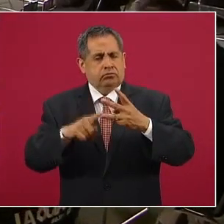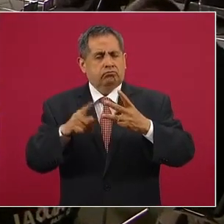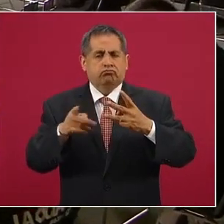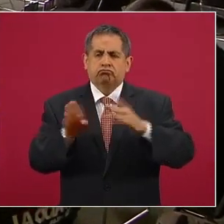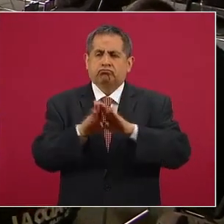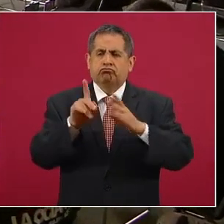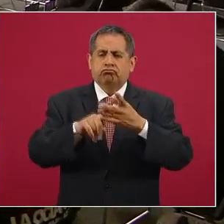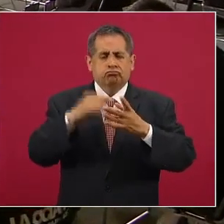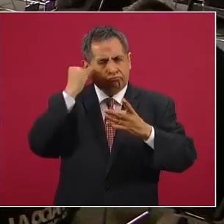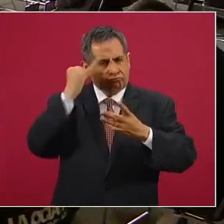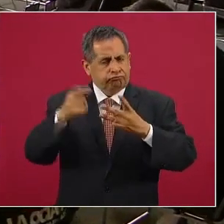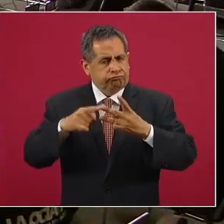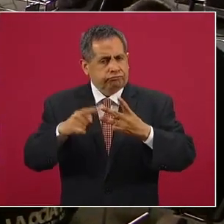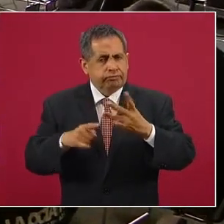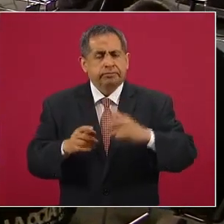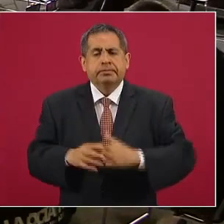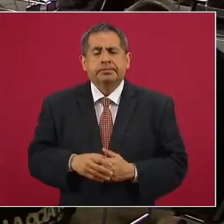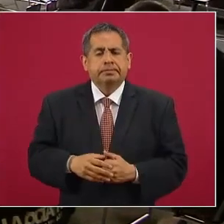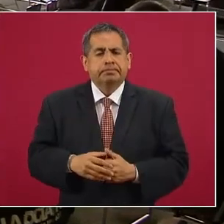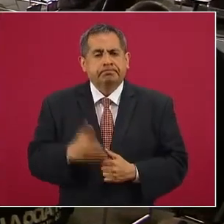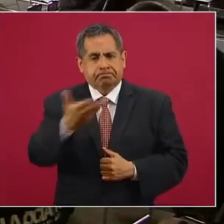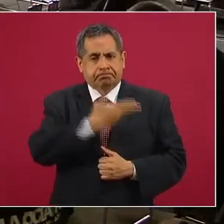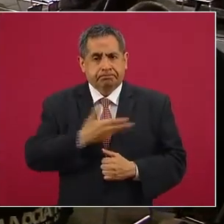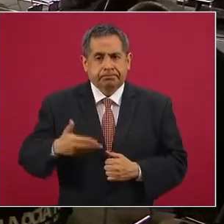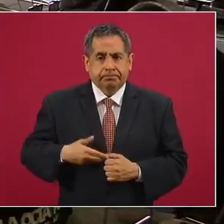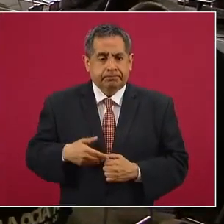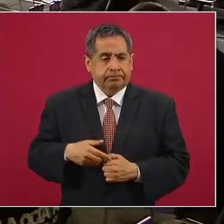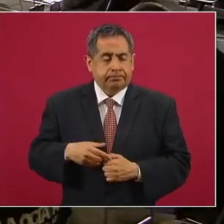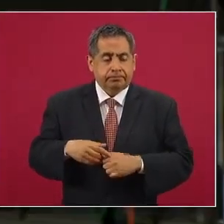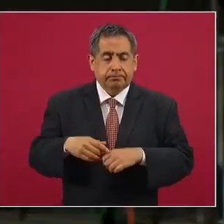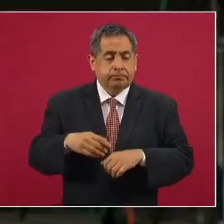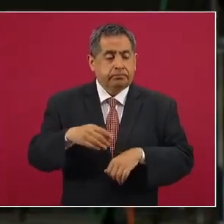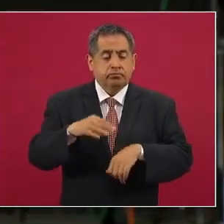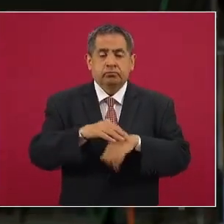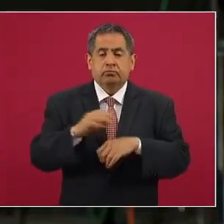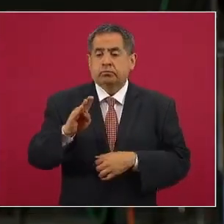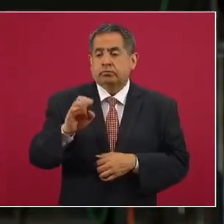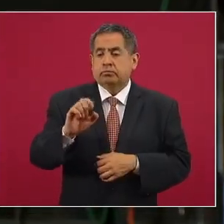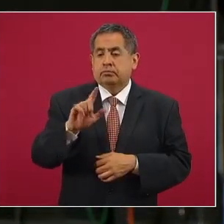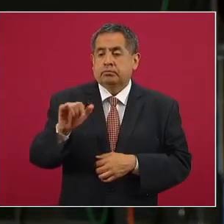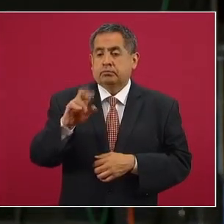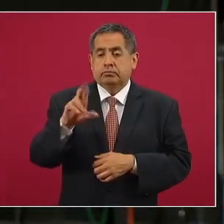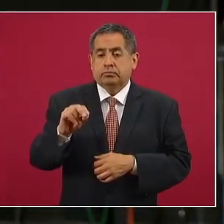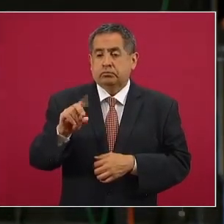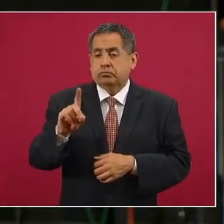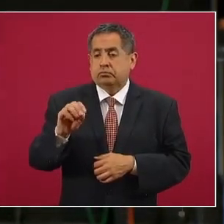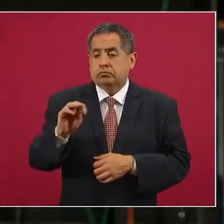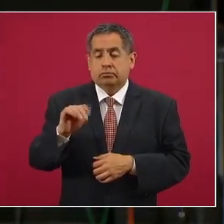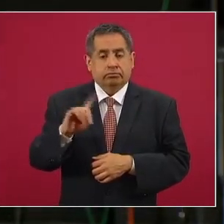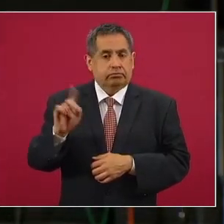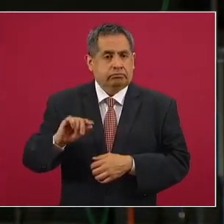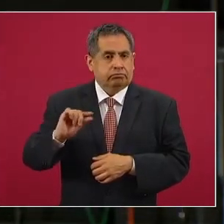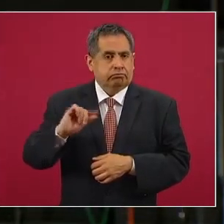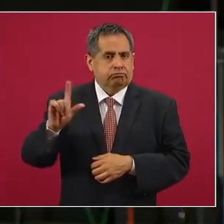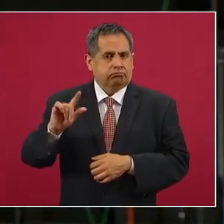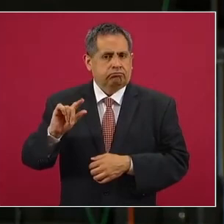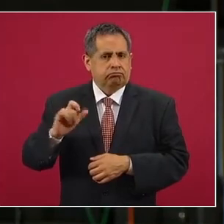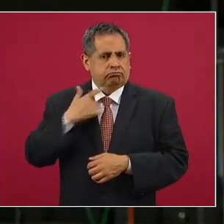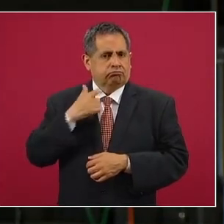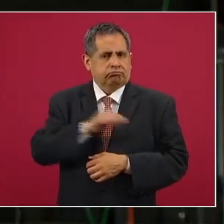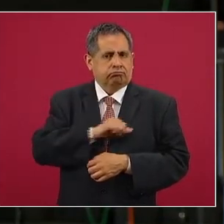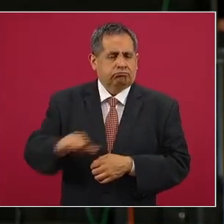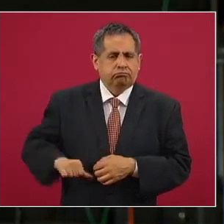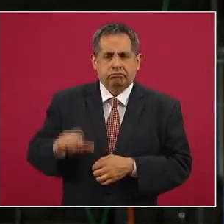cuestionamientos o planteamientos. Presidente, el médico y politólogo Belisario Domínguez Palencia, ex alcalde